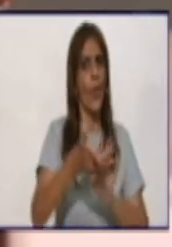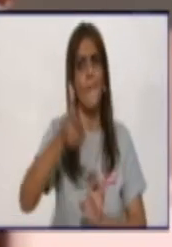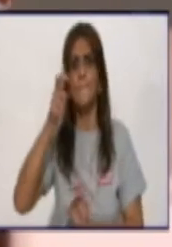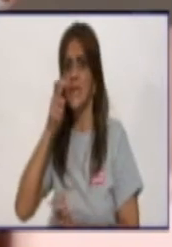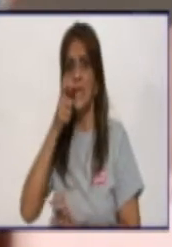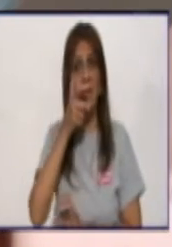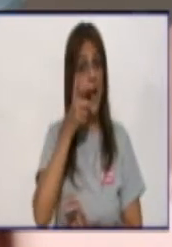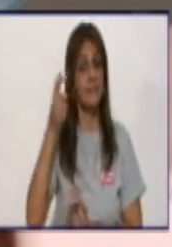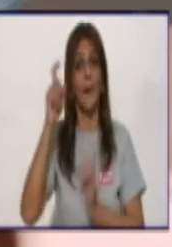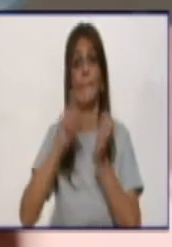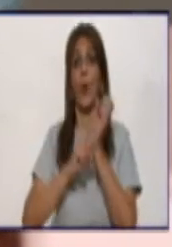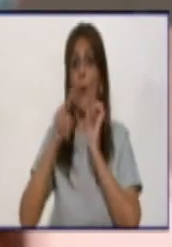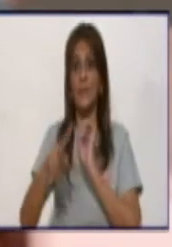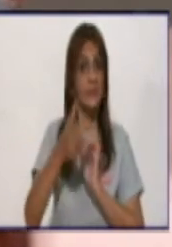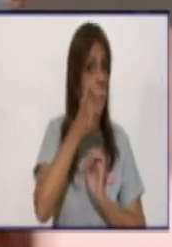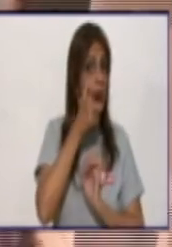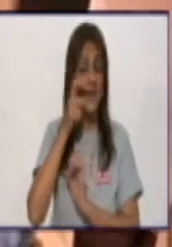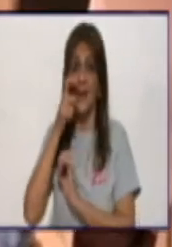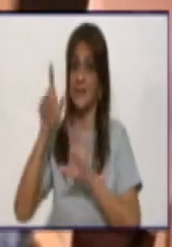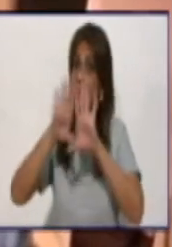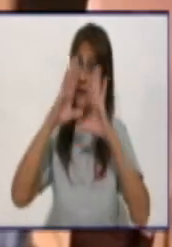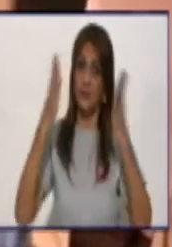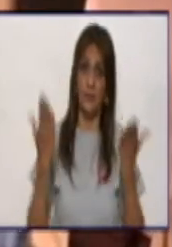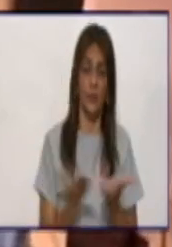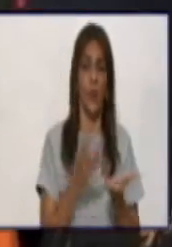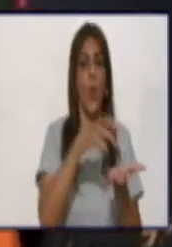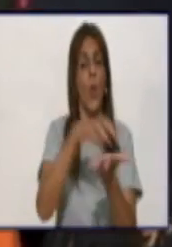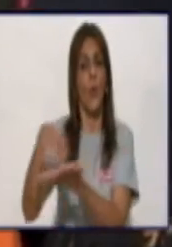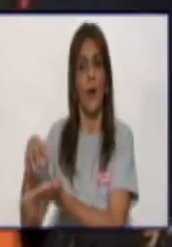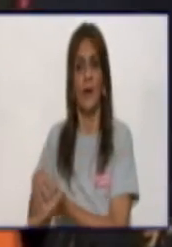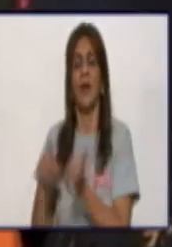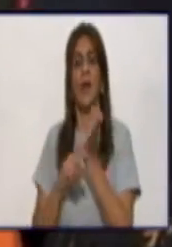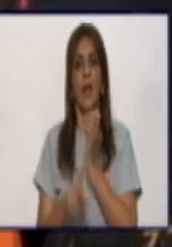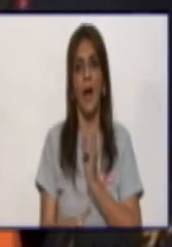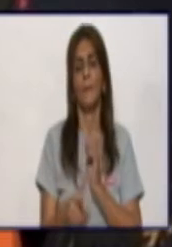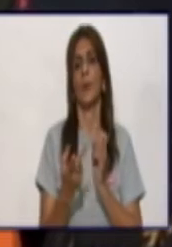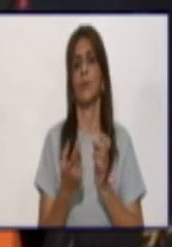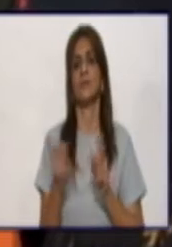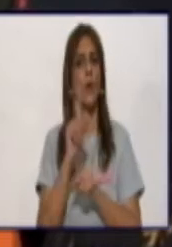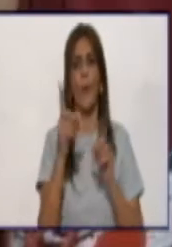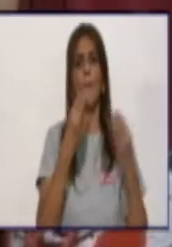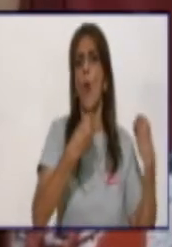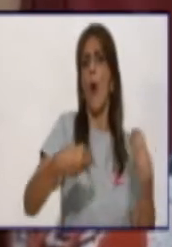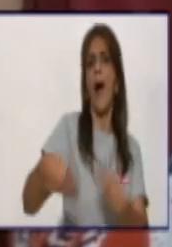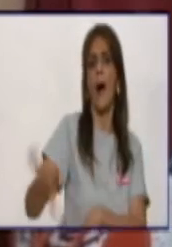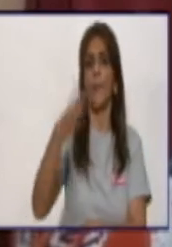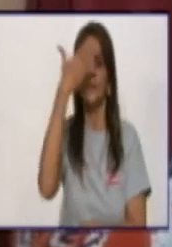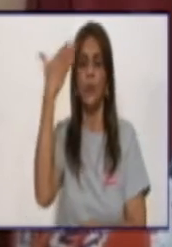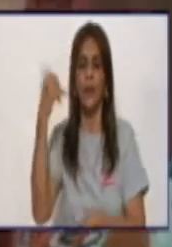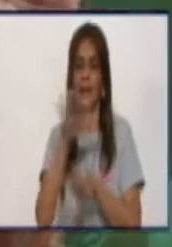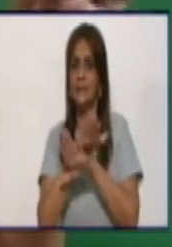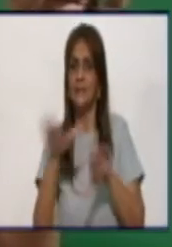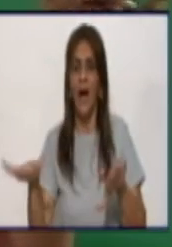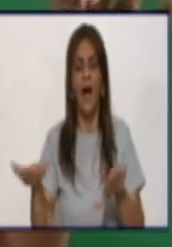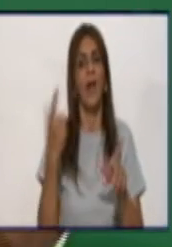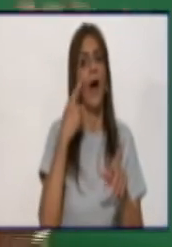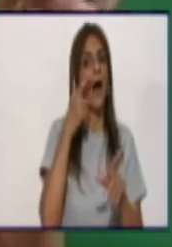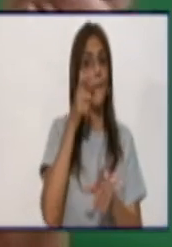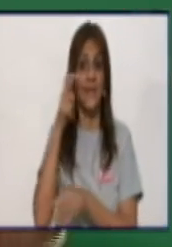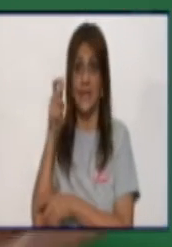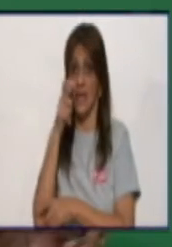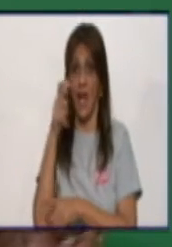provincia vigilancia que es clínica epidemiológica y también de laboratorio es decir no vamos a abandonar por supuesto la vigilancia clínica epidemiológica